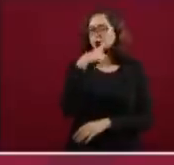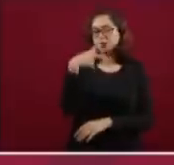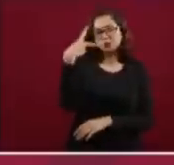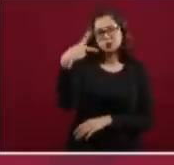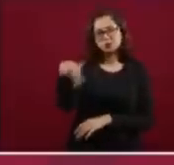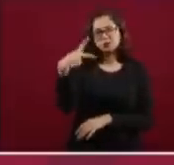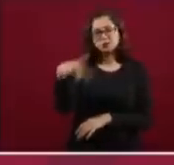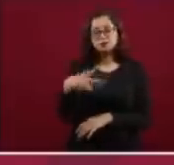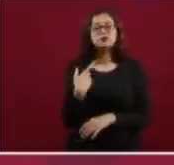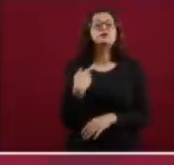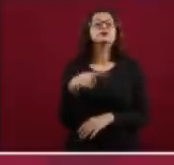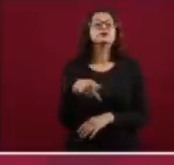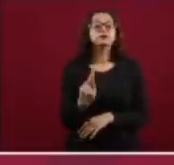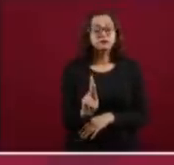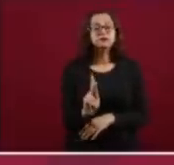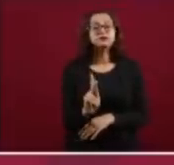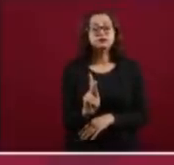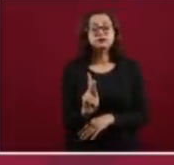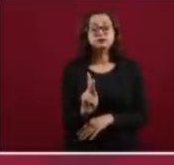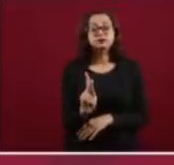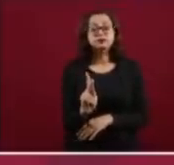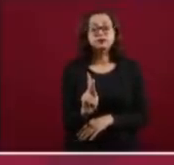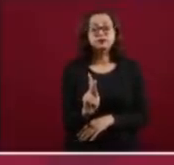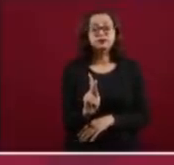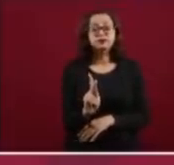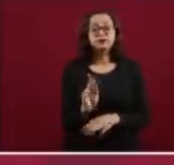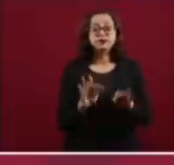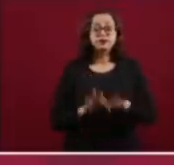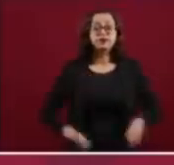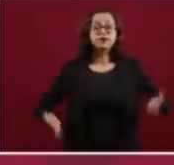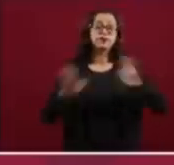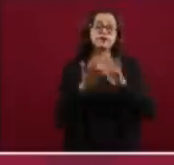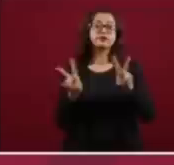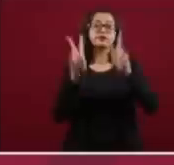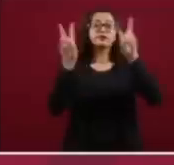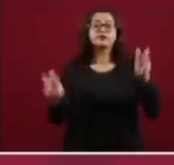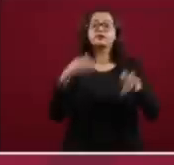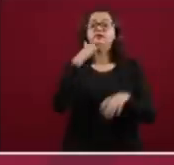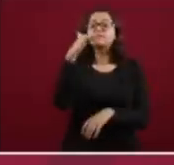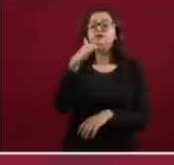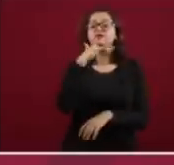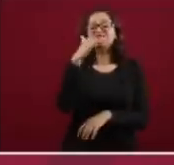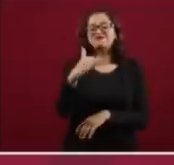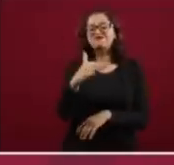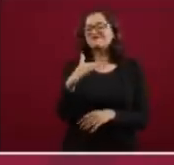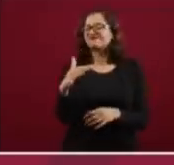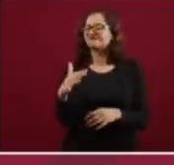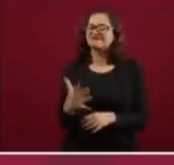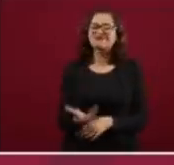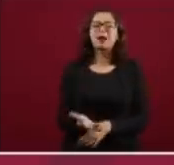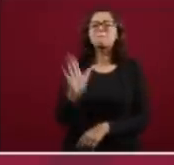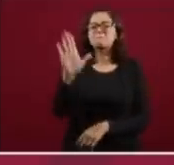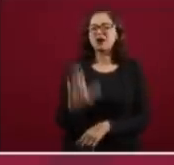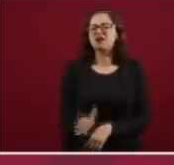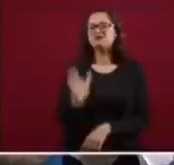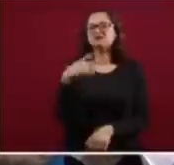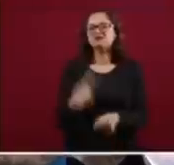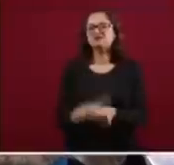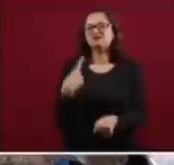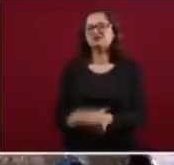lo que sí es que la corrupción destruye es un cáncer